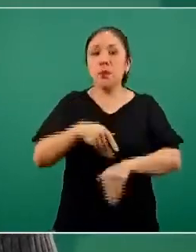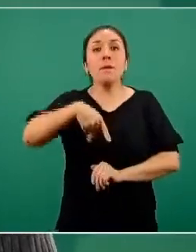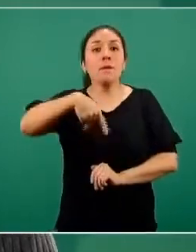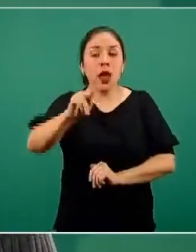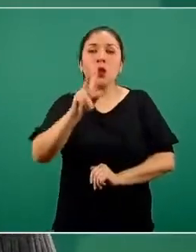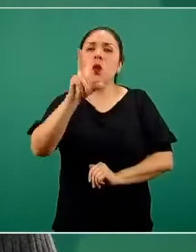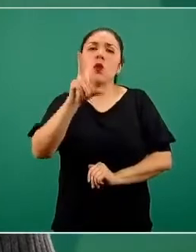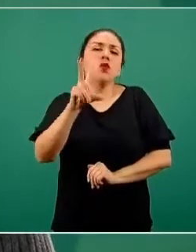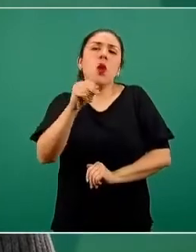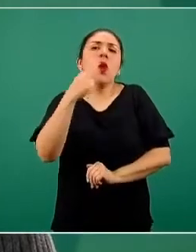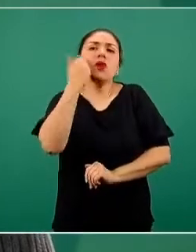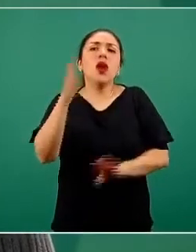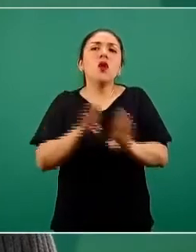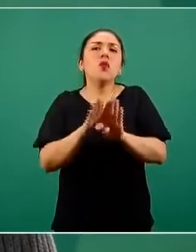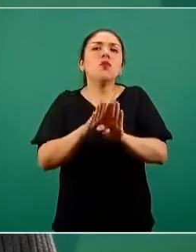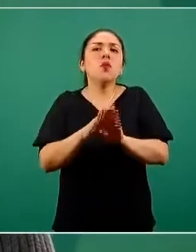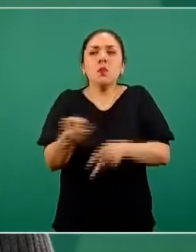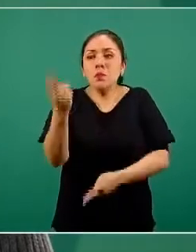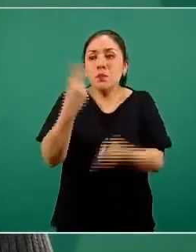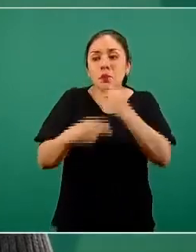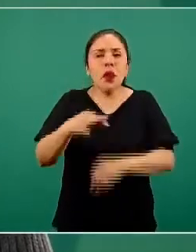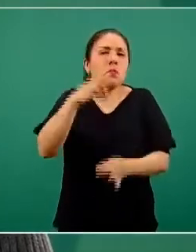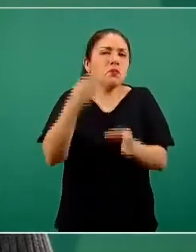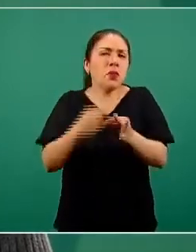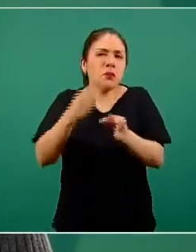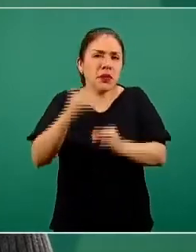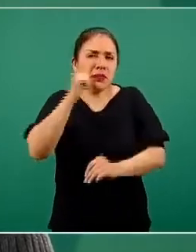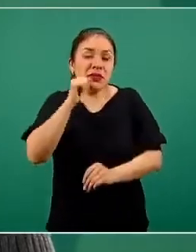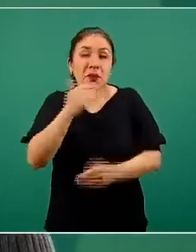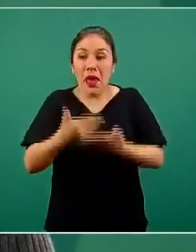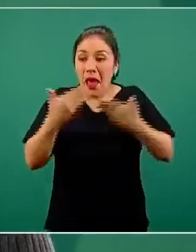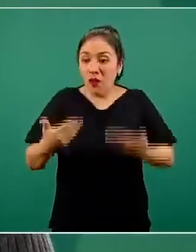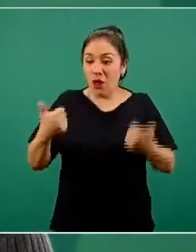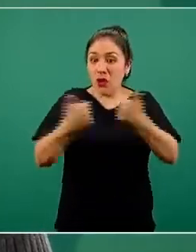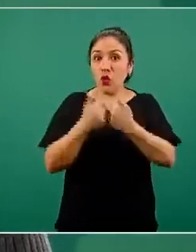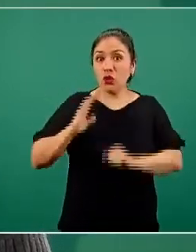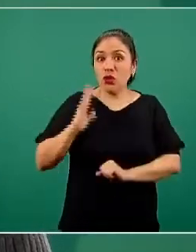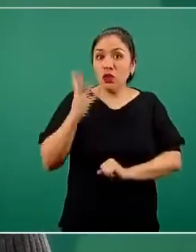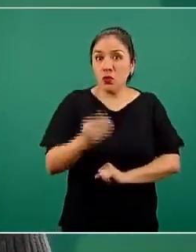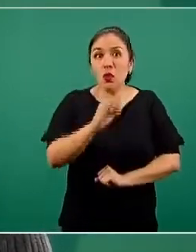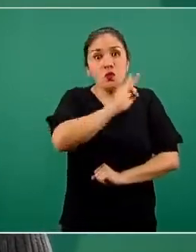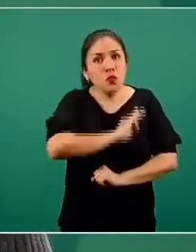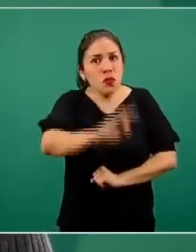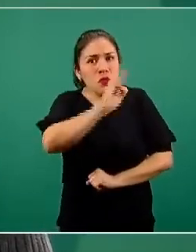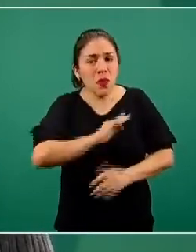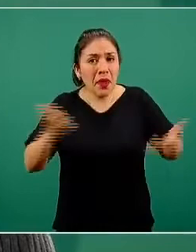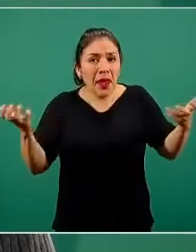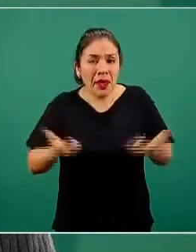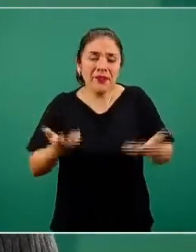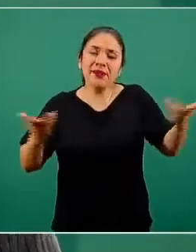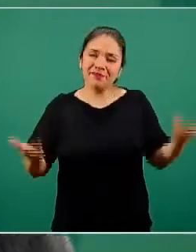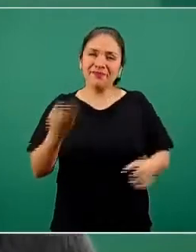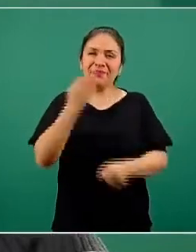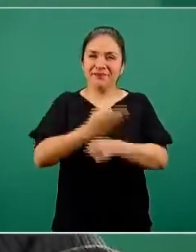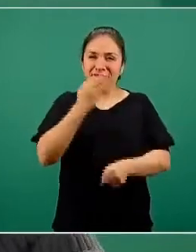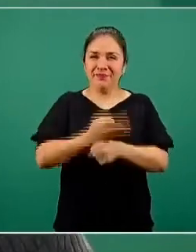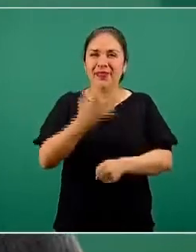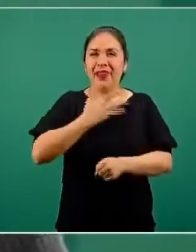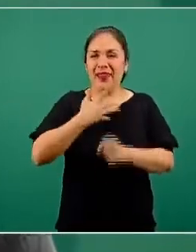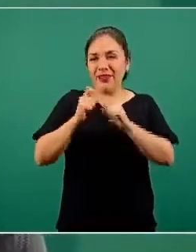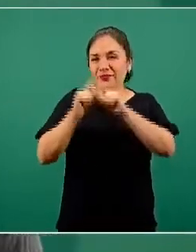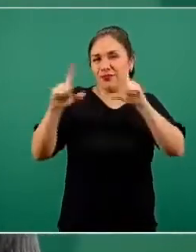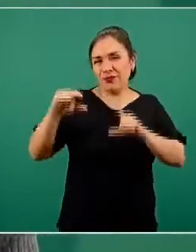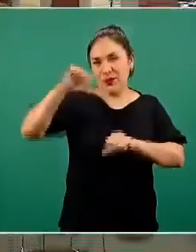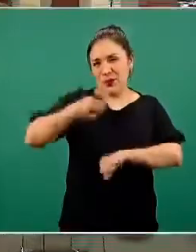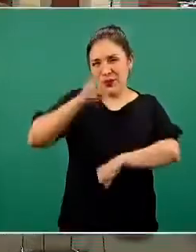no quiso dejar de participar esta noche, y dado que la tecnología nos lo permite, pues bueno, vamos a tenerlo con nosotros